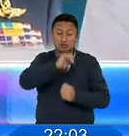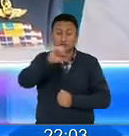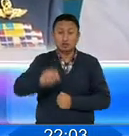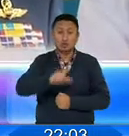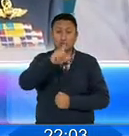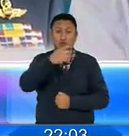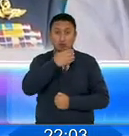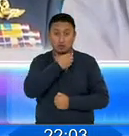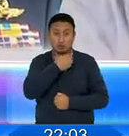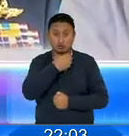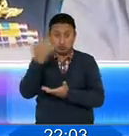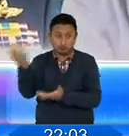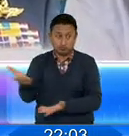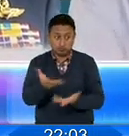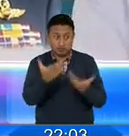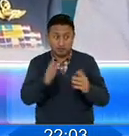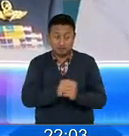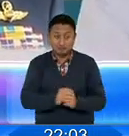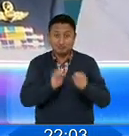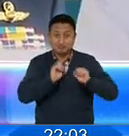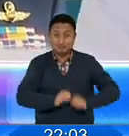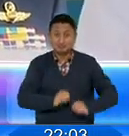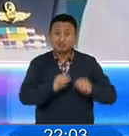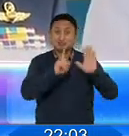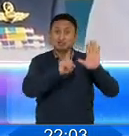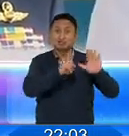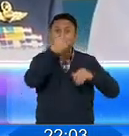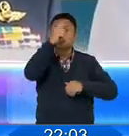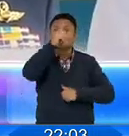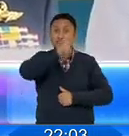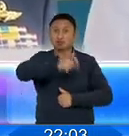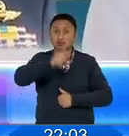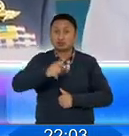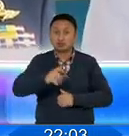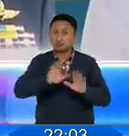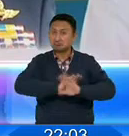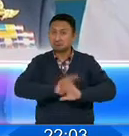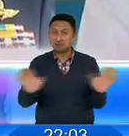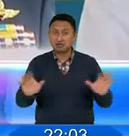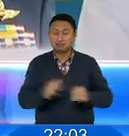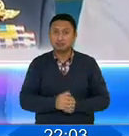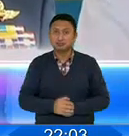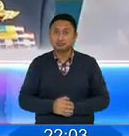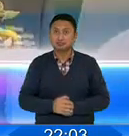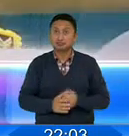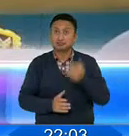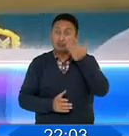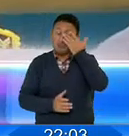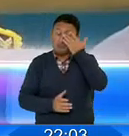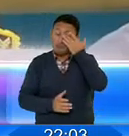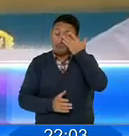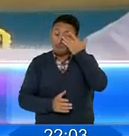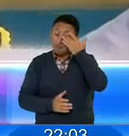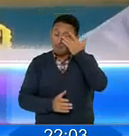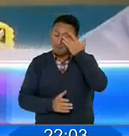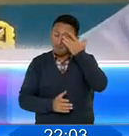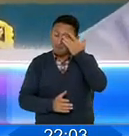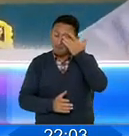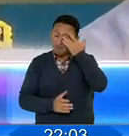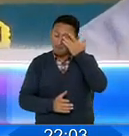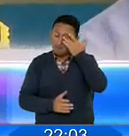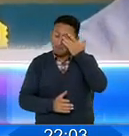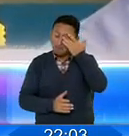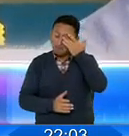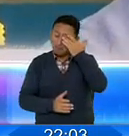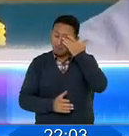agosto, vacunaremos a 6 millones de ecuatorianos con esas dosis. Absoluta confianza en la